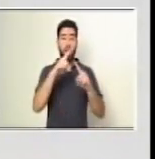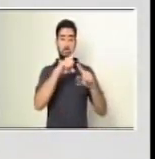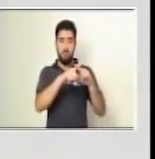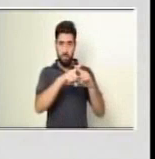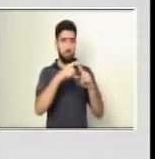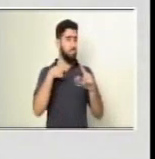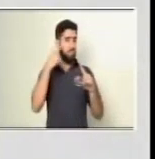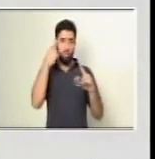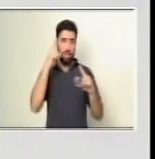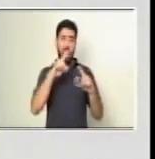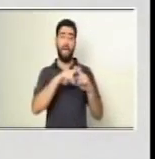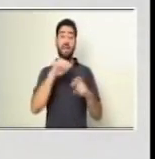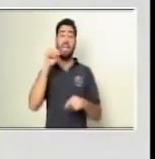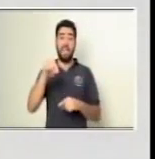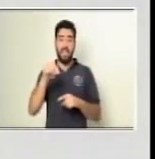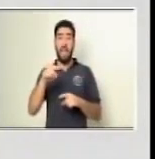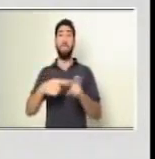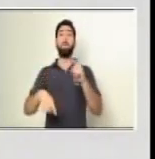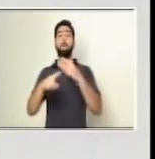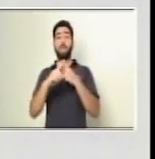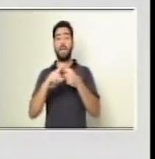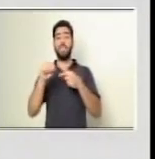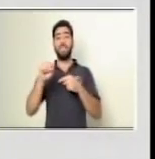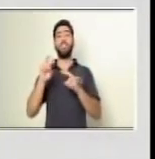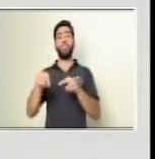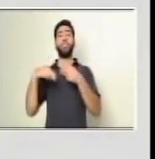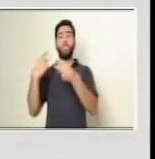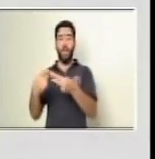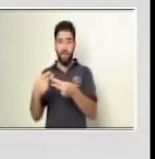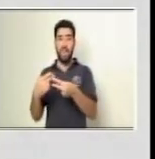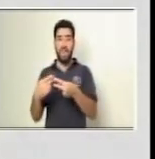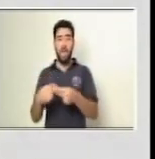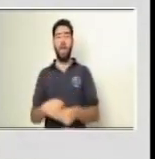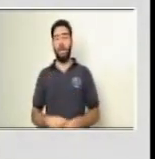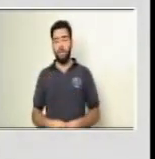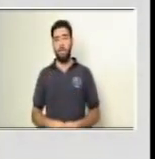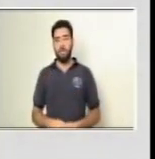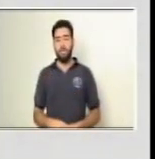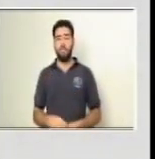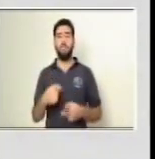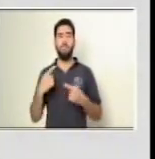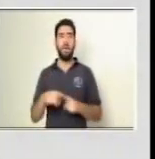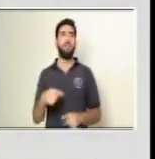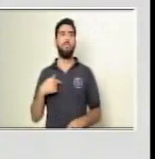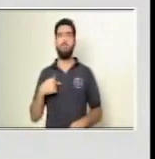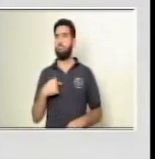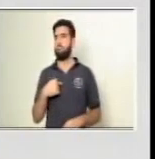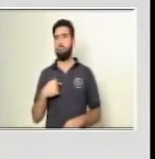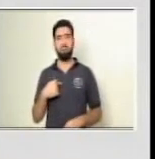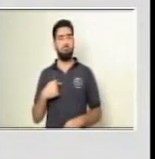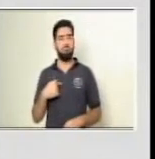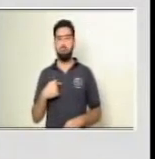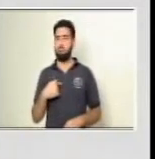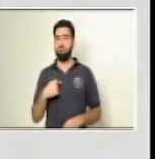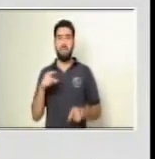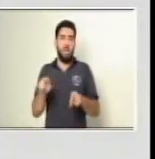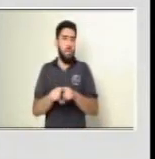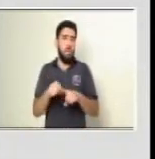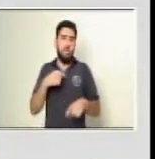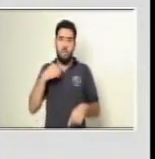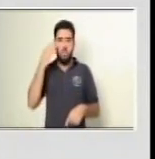Duplo es doble. Entonces decimos, ¿cuál es el número que